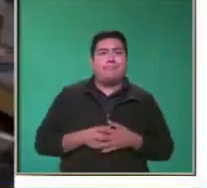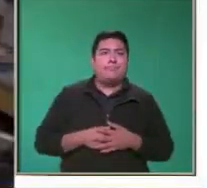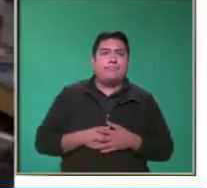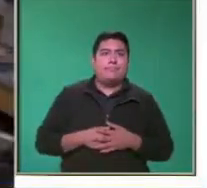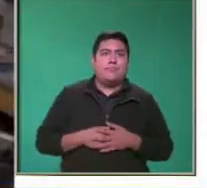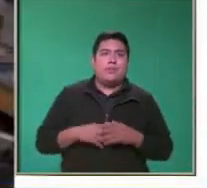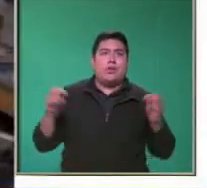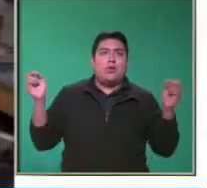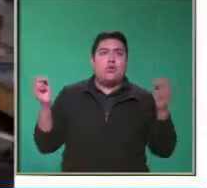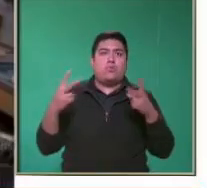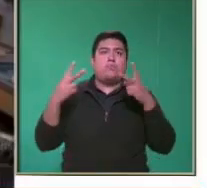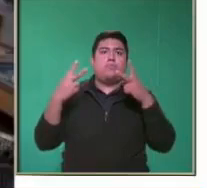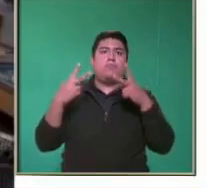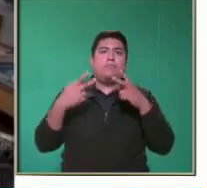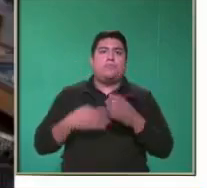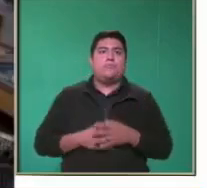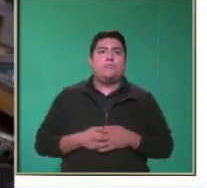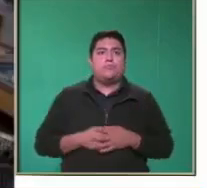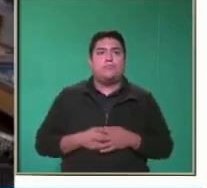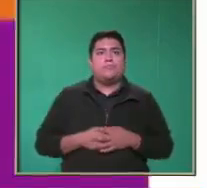Nos vemos en el camino.